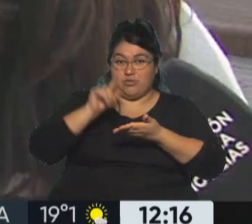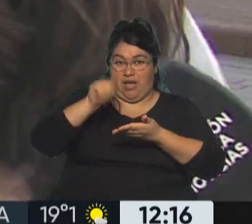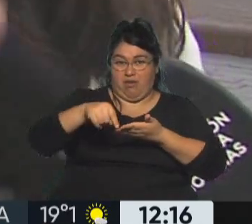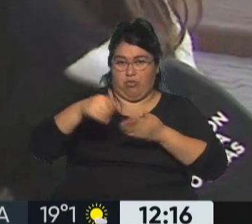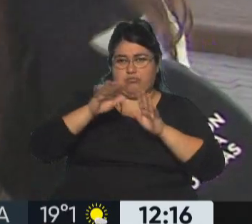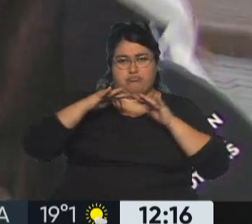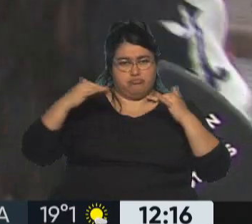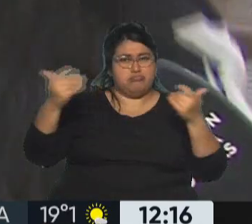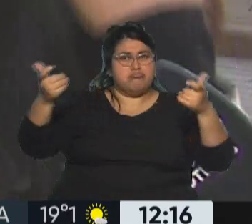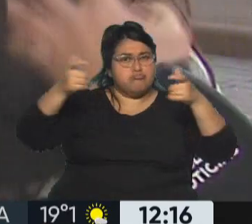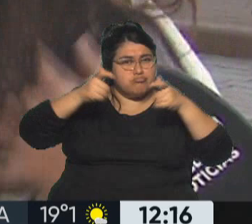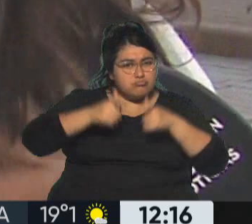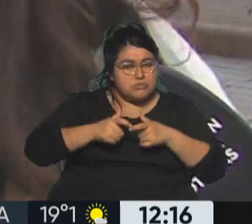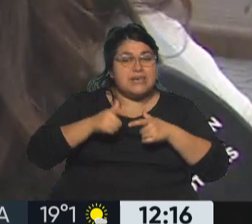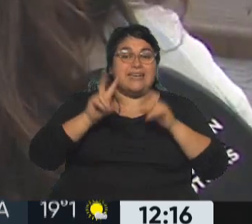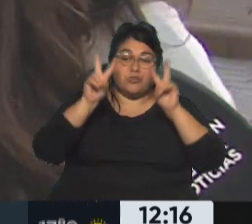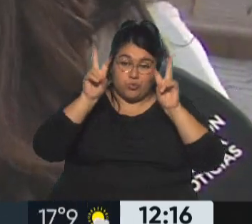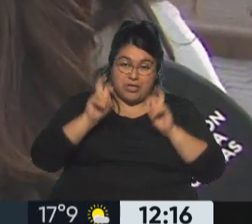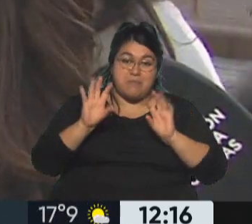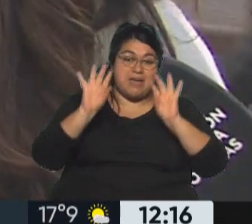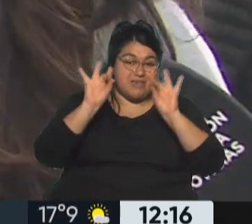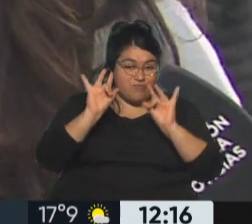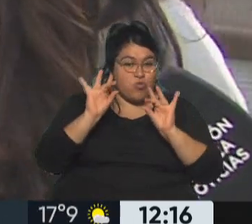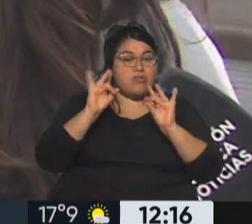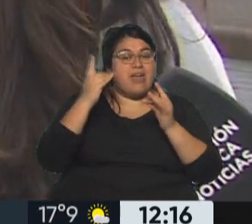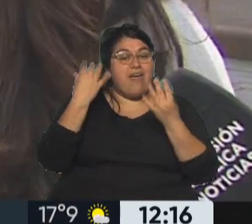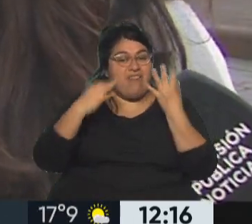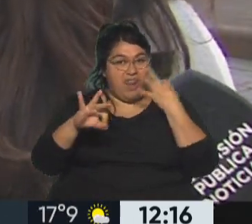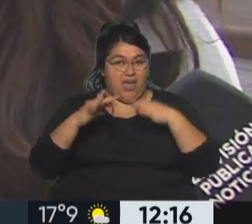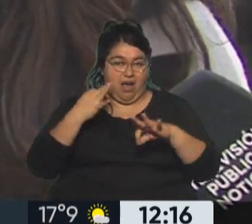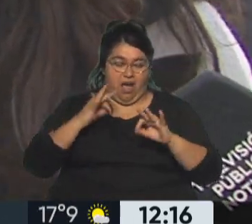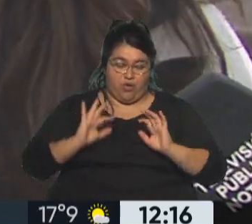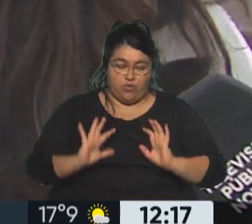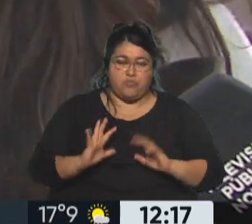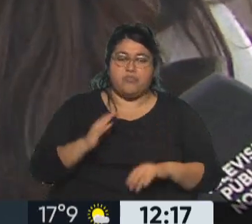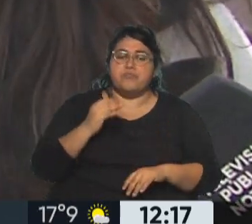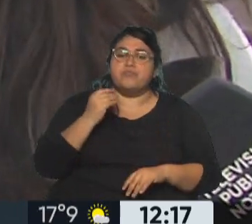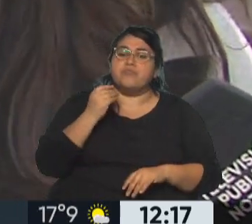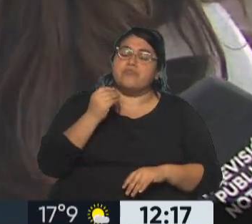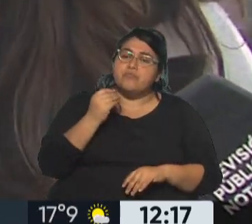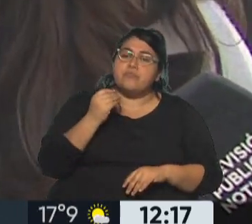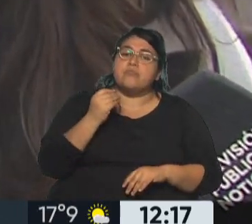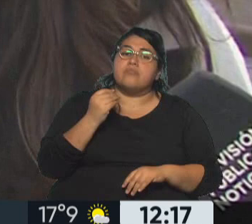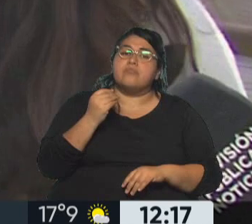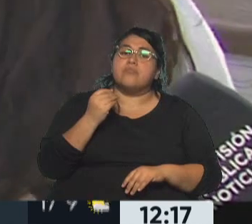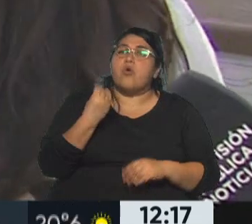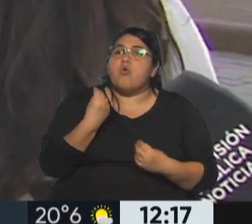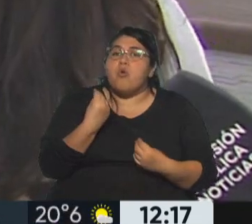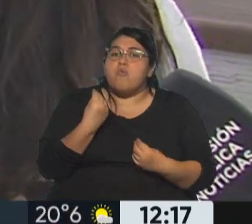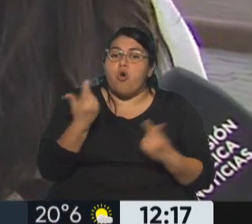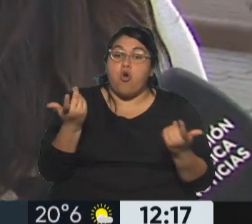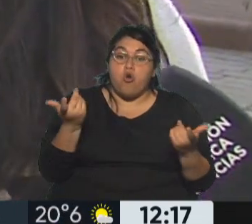para tratar un tema que realmente es muy delicado y es preocupante, además, que es cómo no está funcionando y por qué